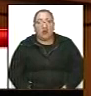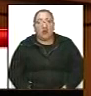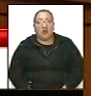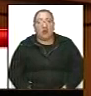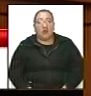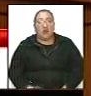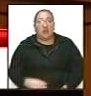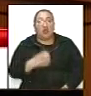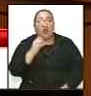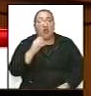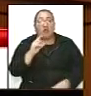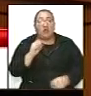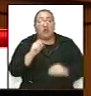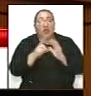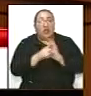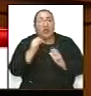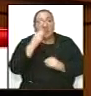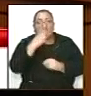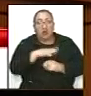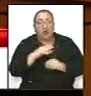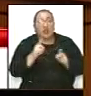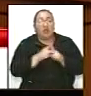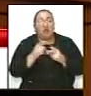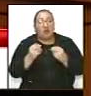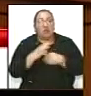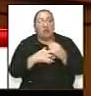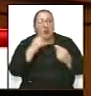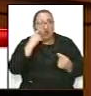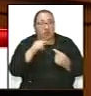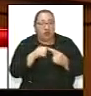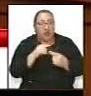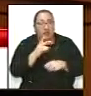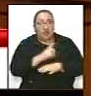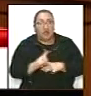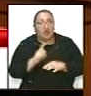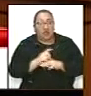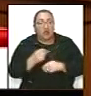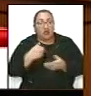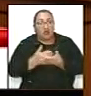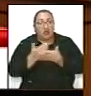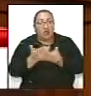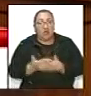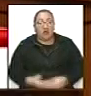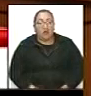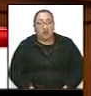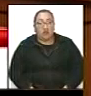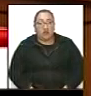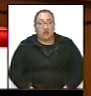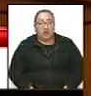los Derechos del Niño, así también como los Objetivos de Desarrollo Sostenible.